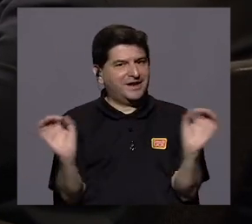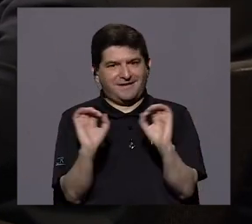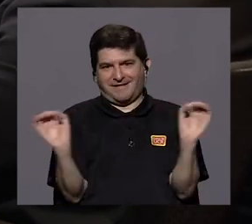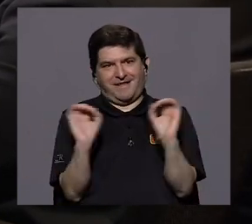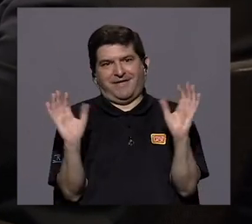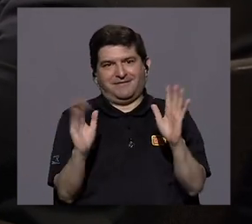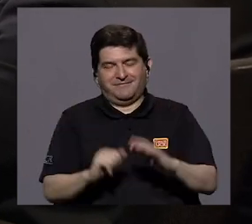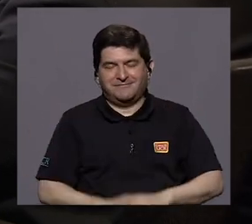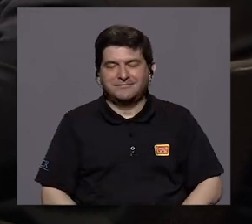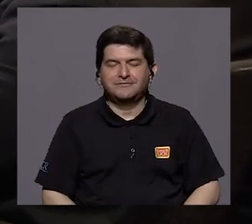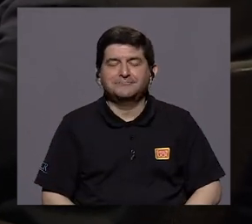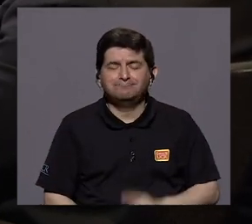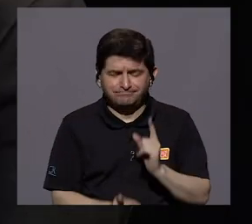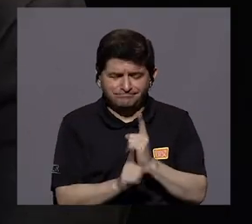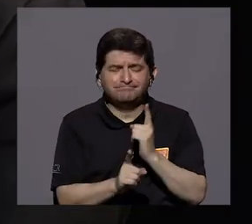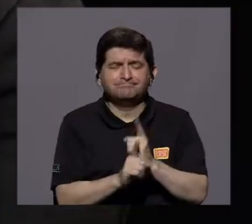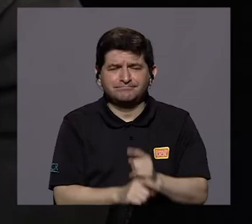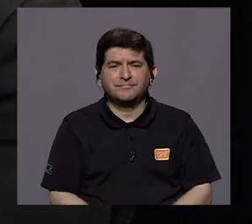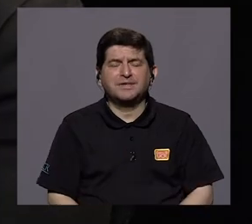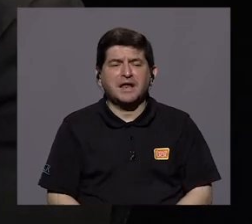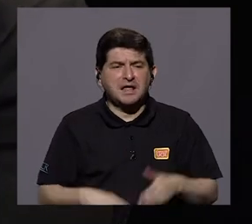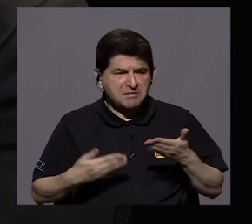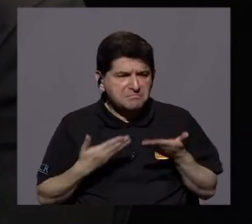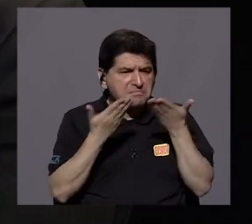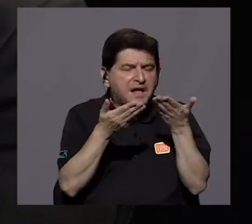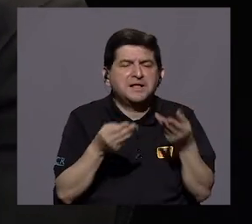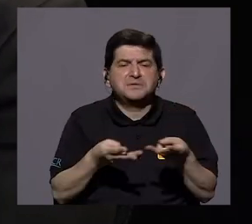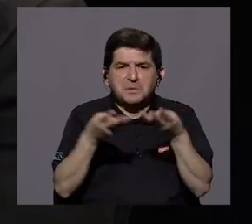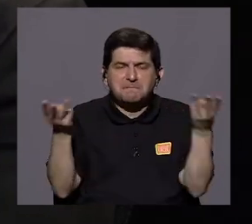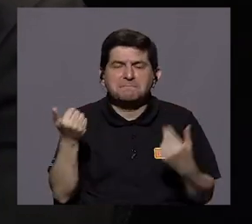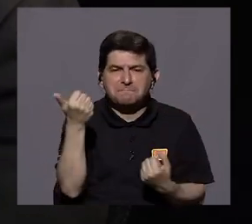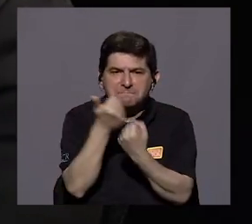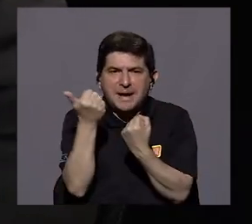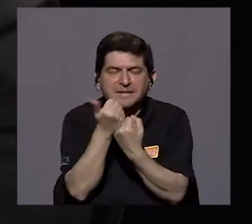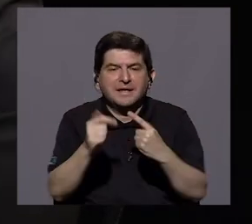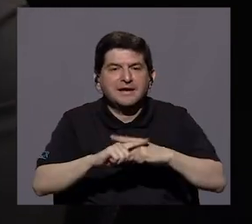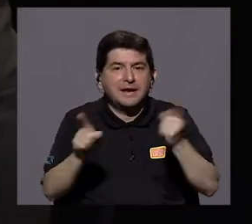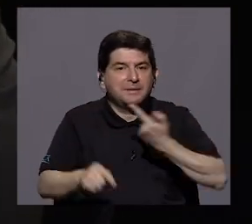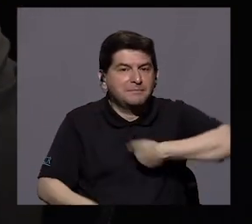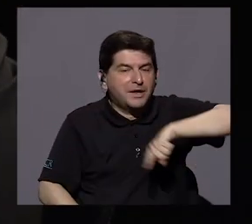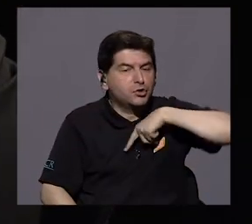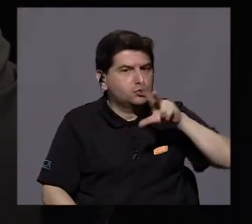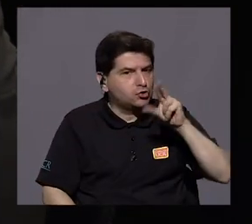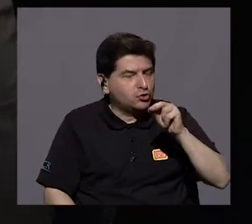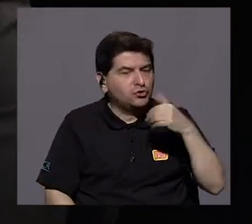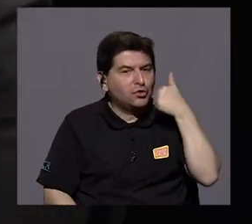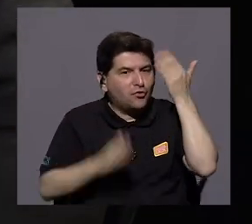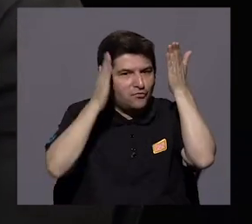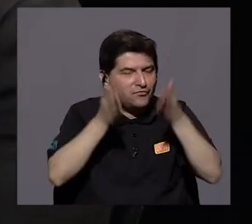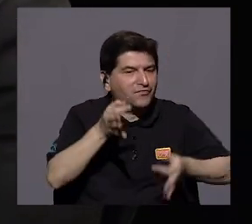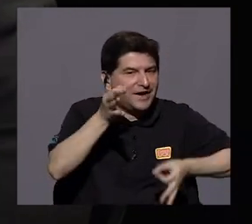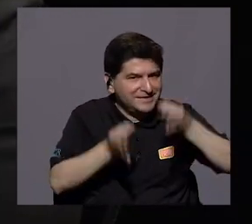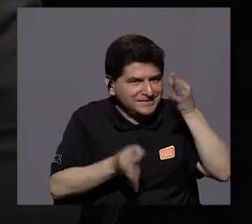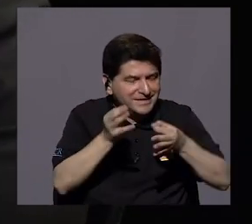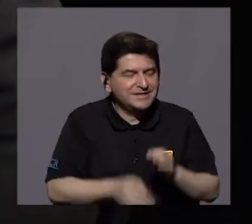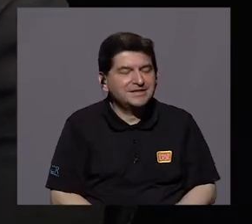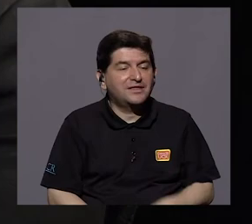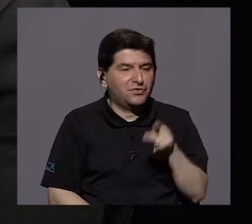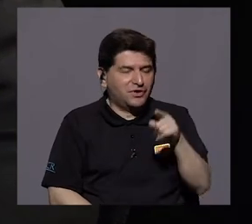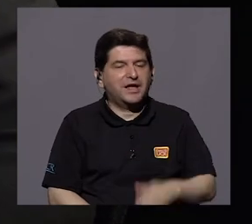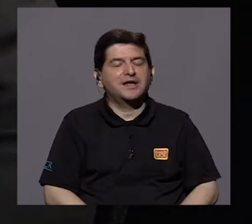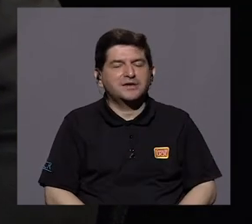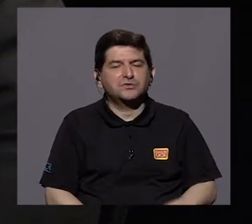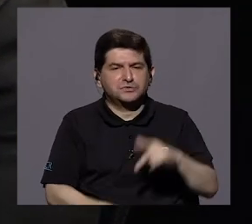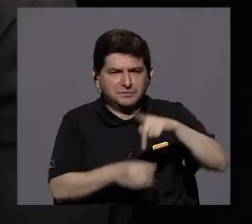de las dos cosas. Ninguna de las dos cosas, y estamos llevando ahí material de apoyo. Pero no nosotros, son los facilitadores judiciales los que hacen